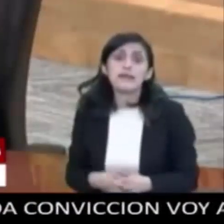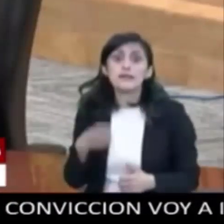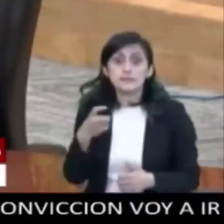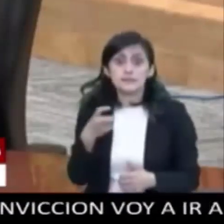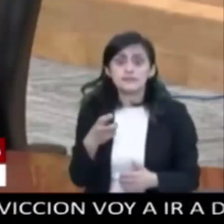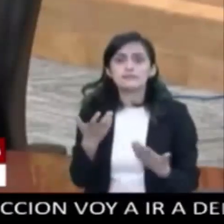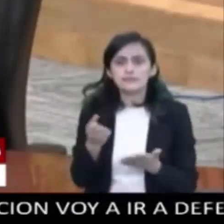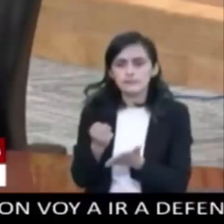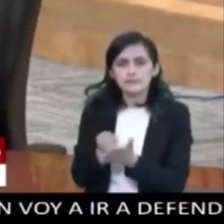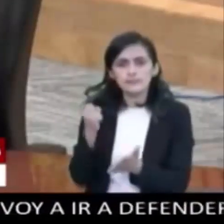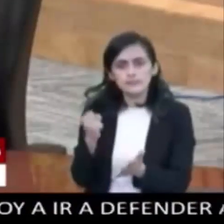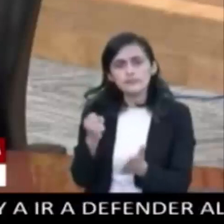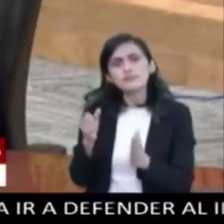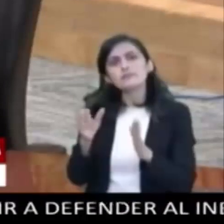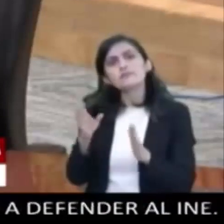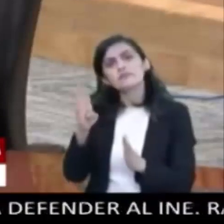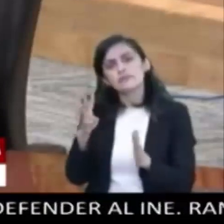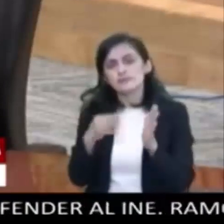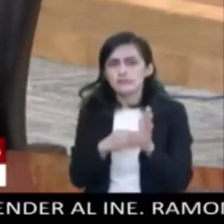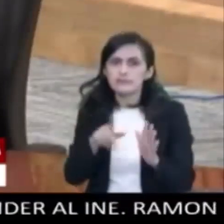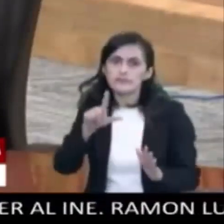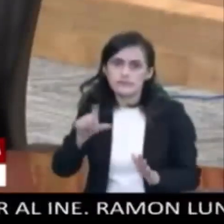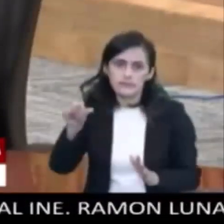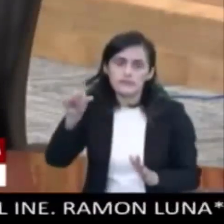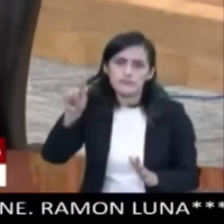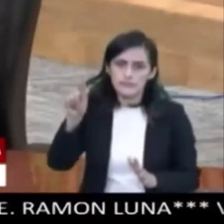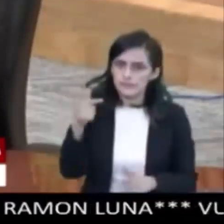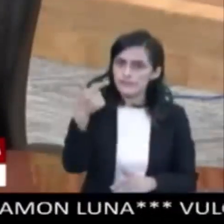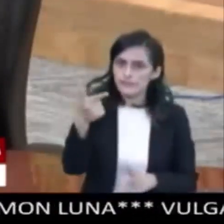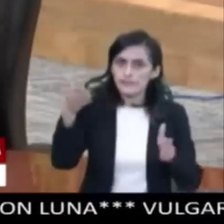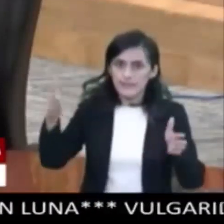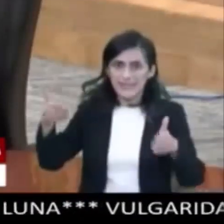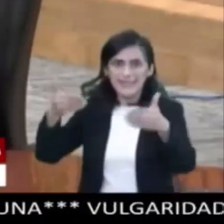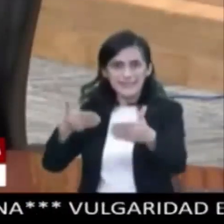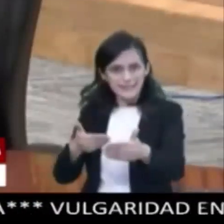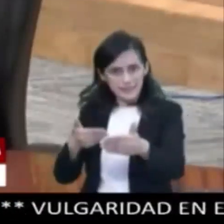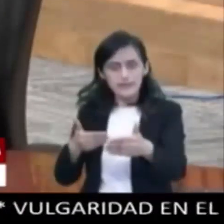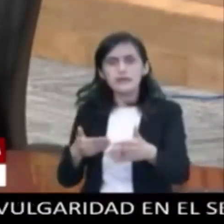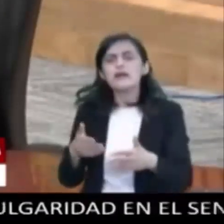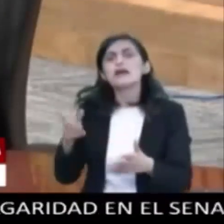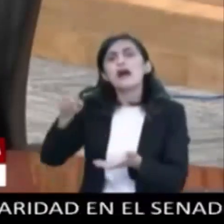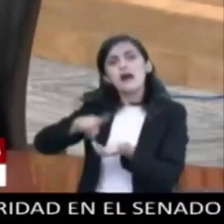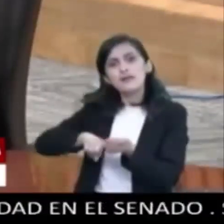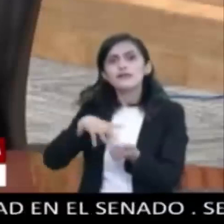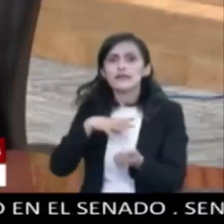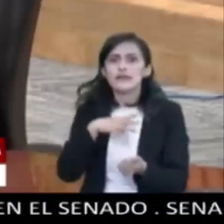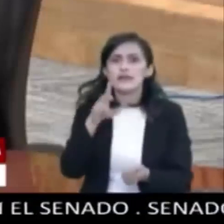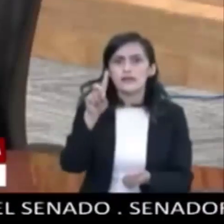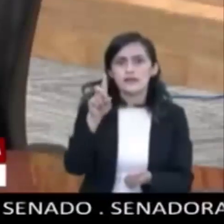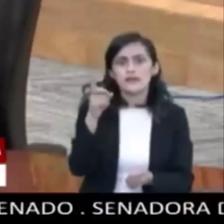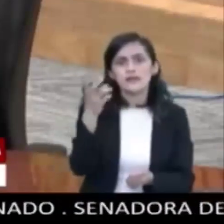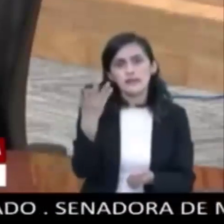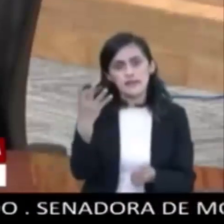va a significar una erogación muy muy cara en en términos de de liquidaciones algo así como tres mil quinientos